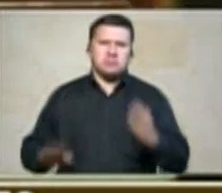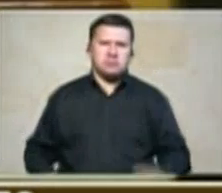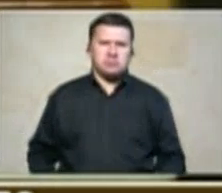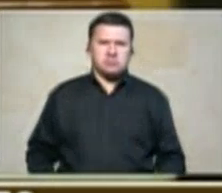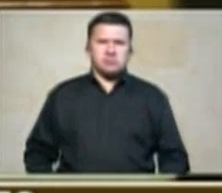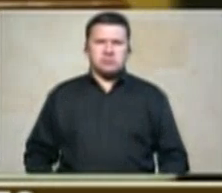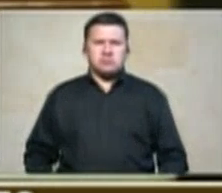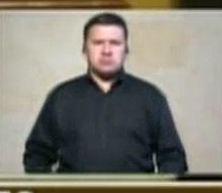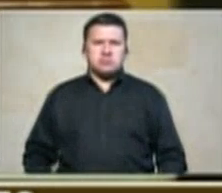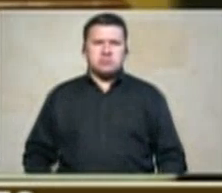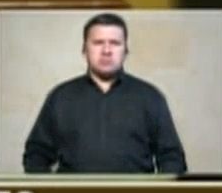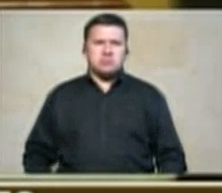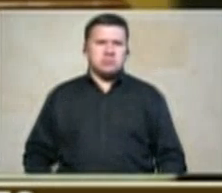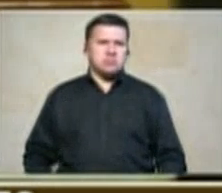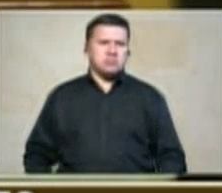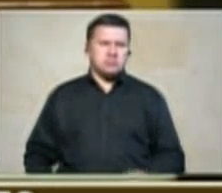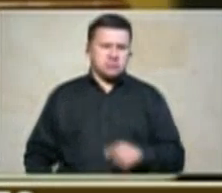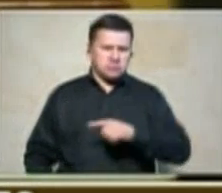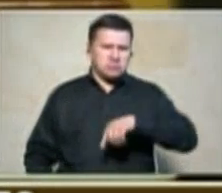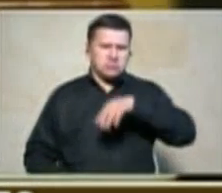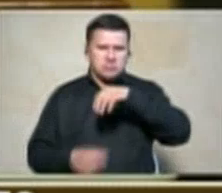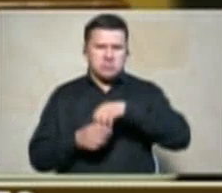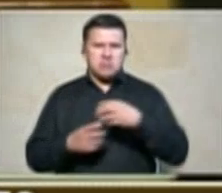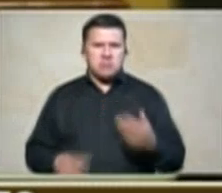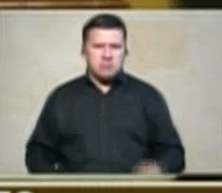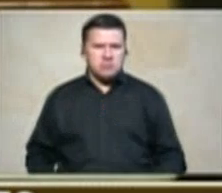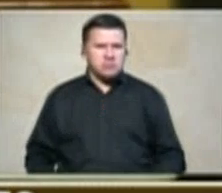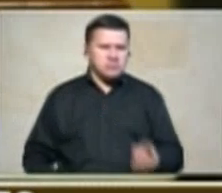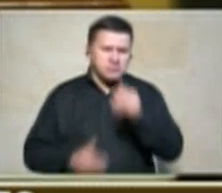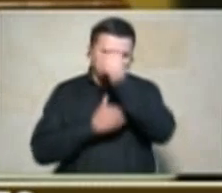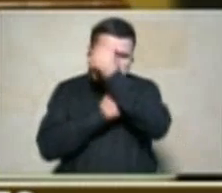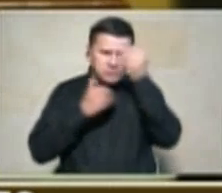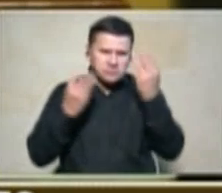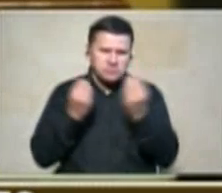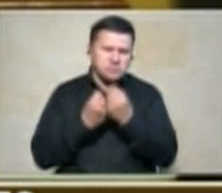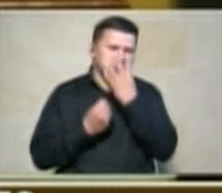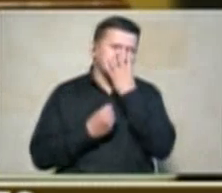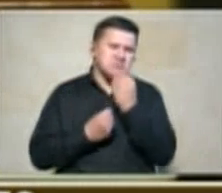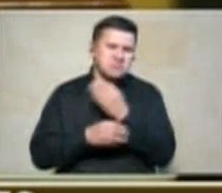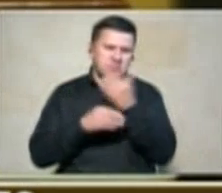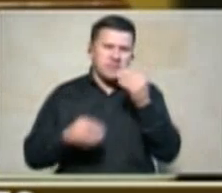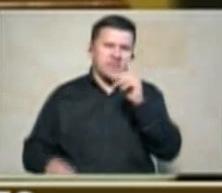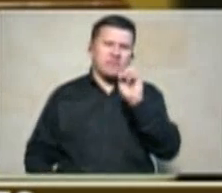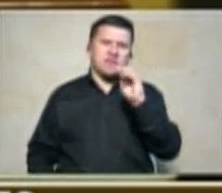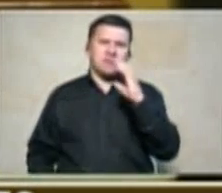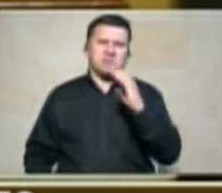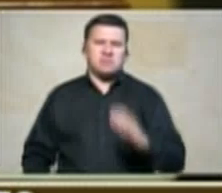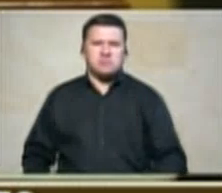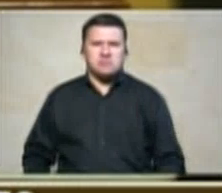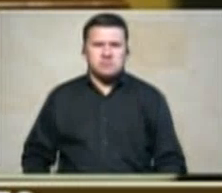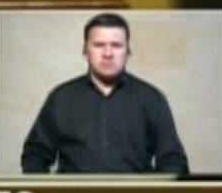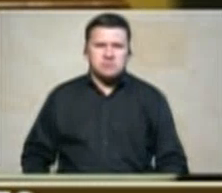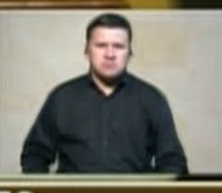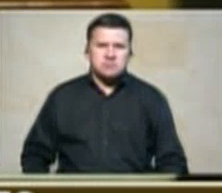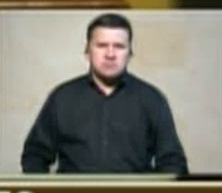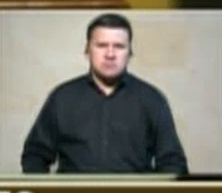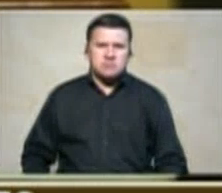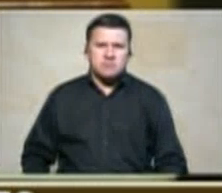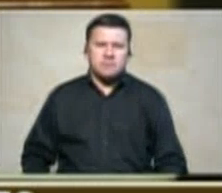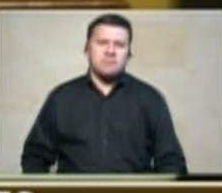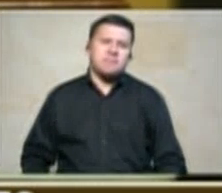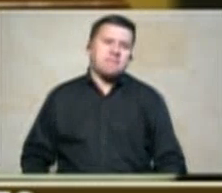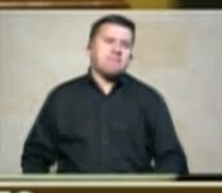guerrilleros terroristas de las FARC. Entonces, aquí hay un gravísimo problema. Yo le